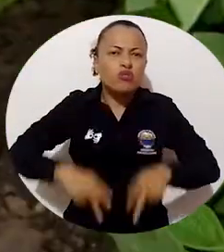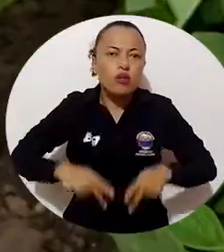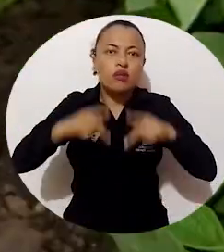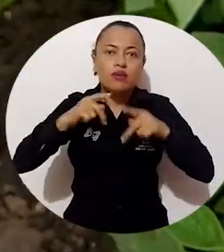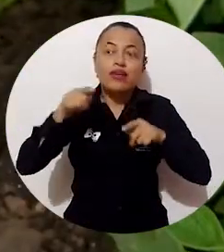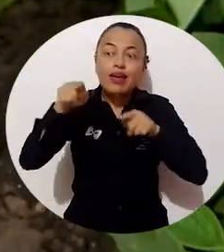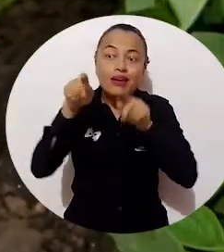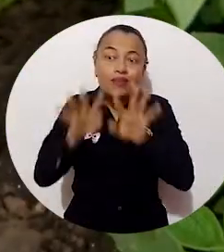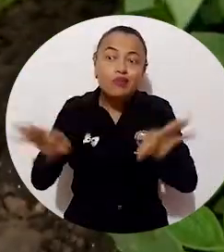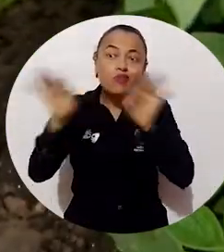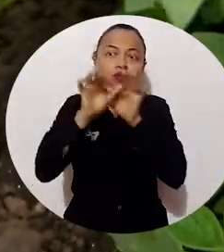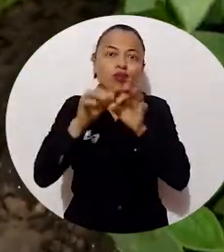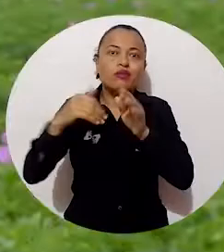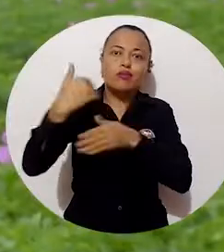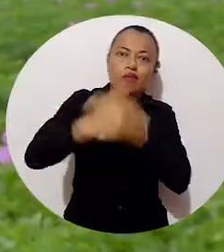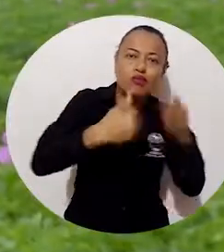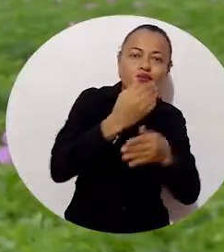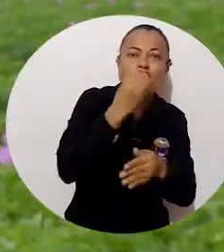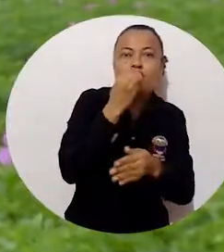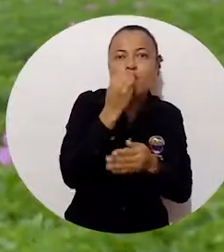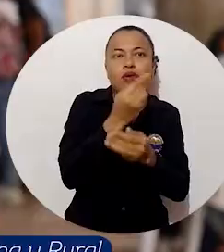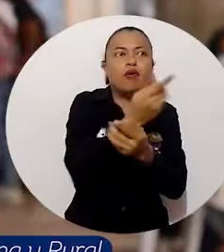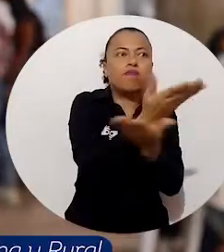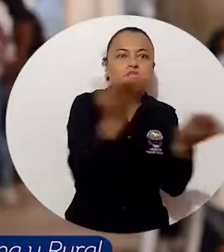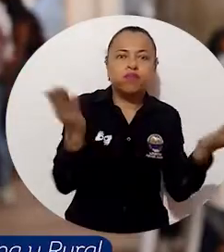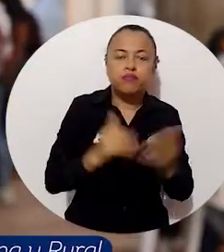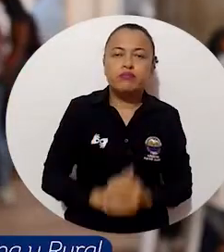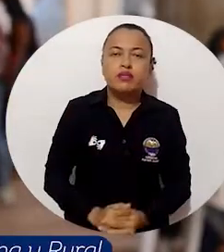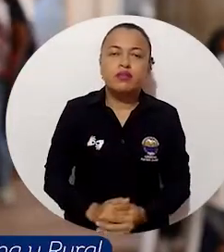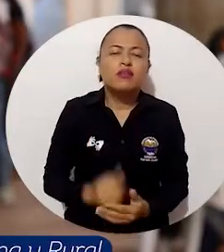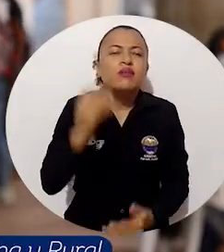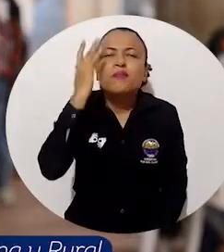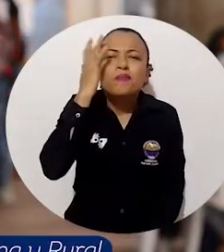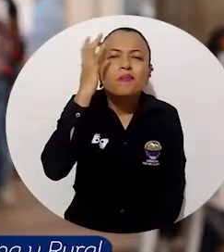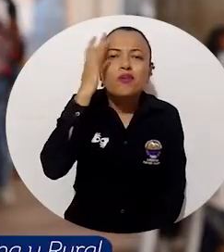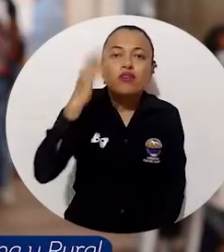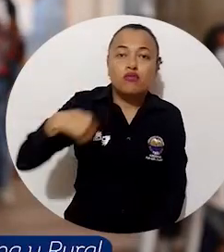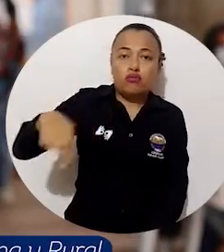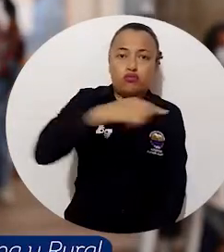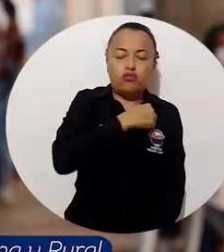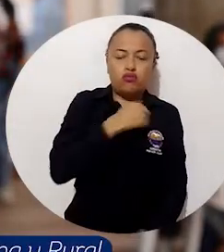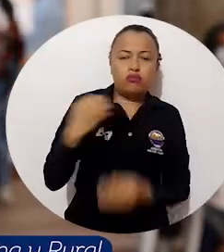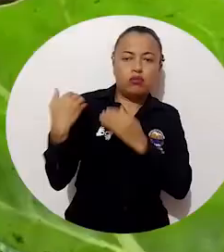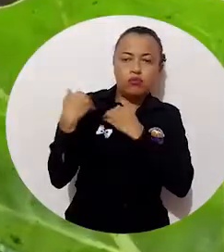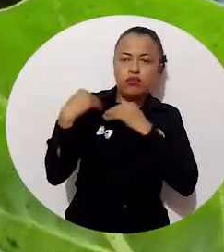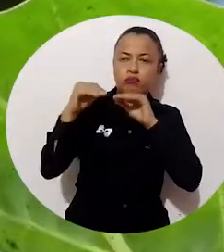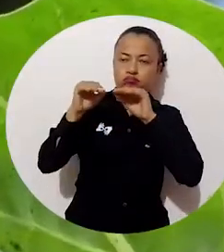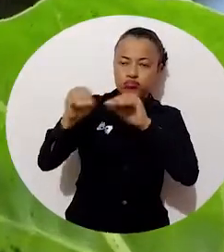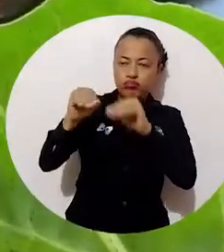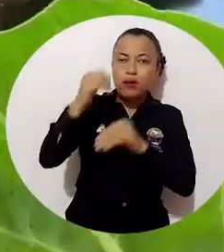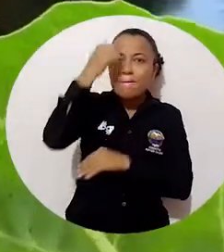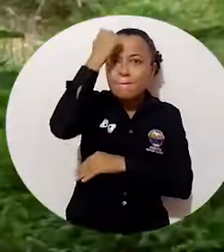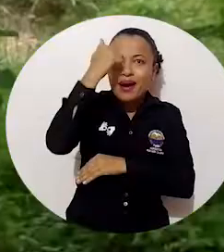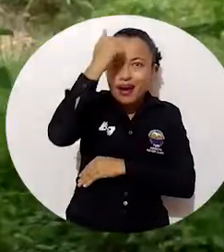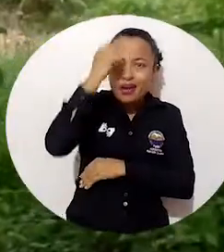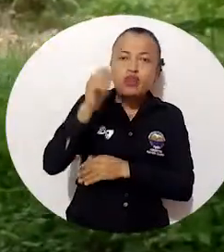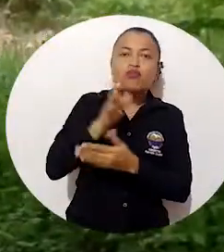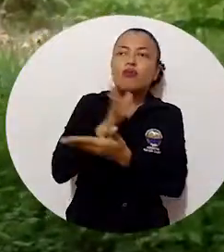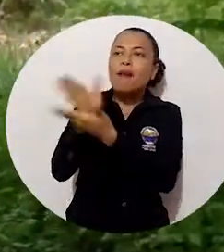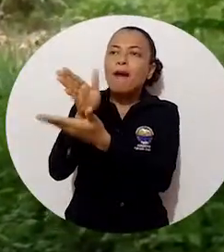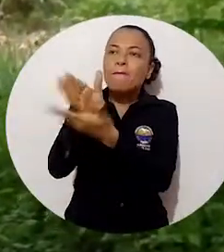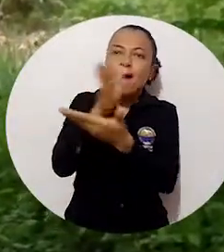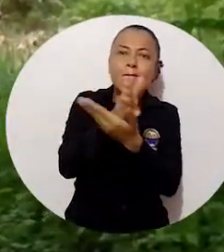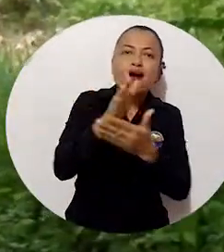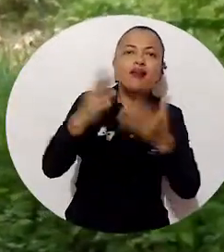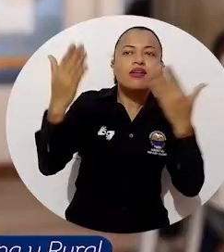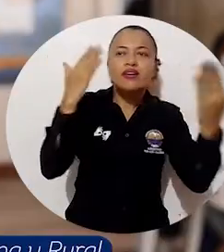cadena alimenticia. ¿Por qué esto? Porque nosotros estamos formando los maestros rurales, conscientes